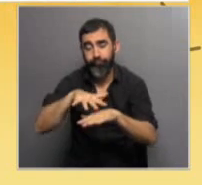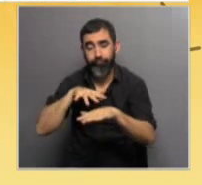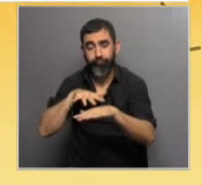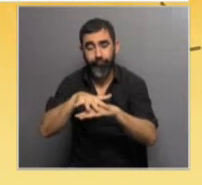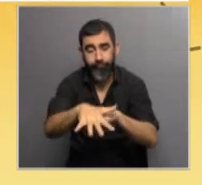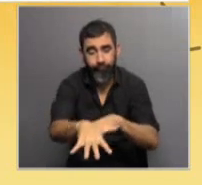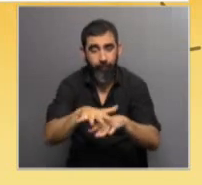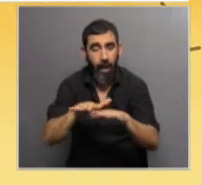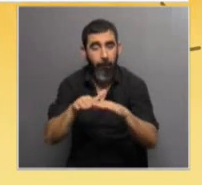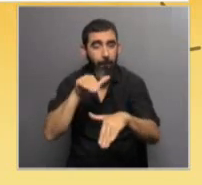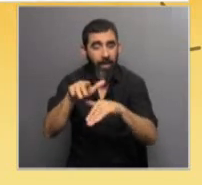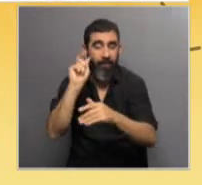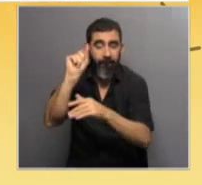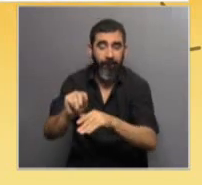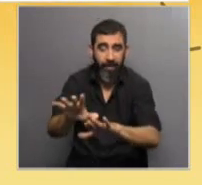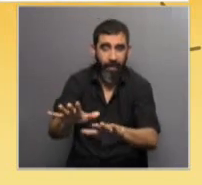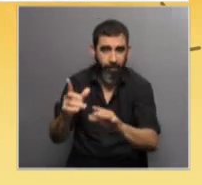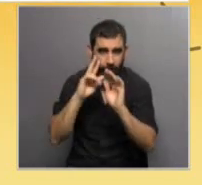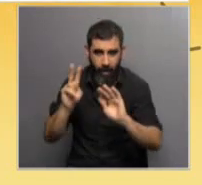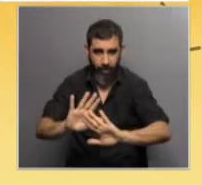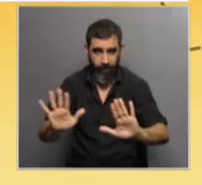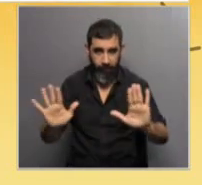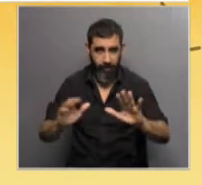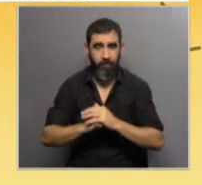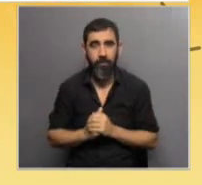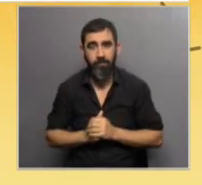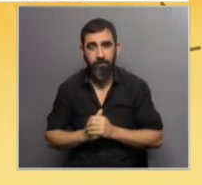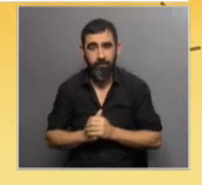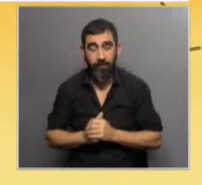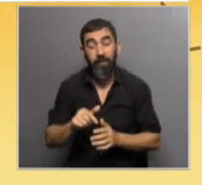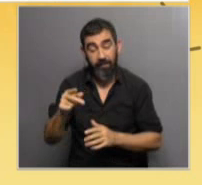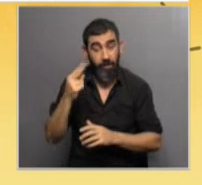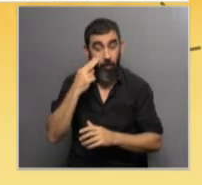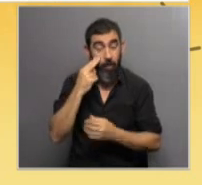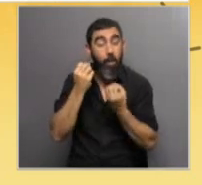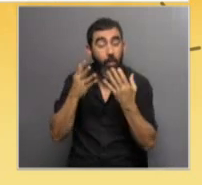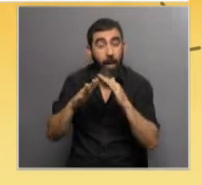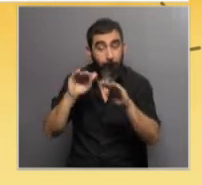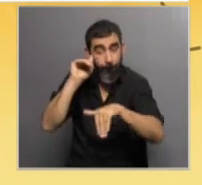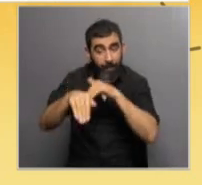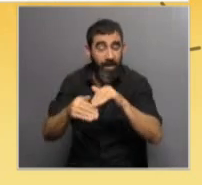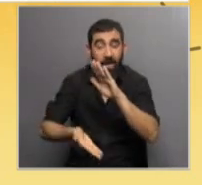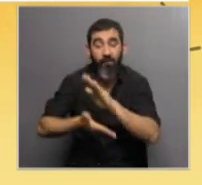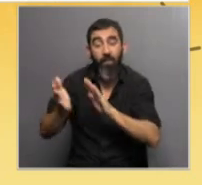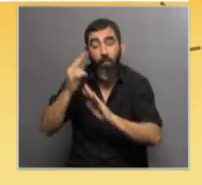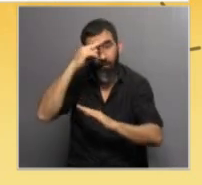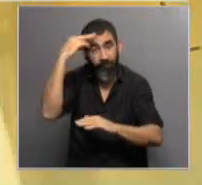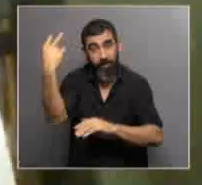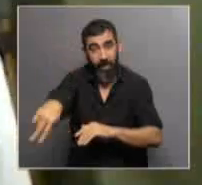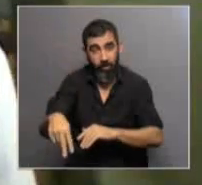la plata siempre va a estar y no tiene nada que ver esto no y ese problema es porque a las playas vamos a integrar el verano